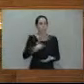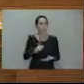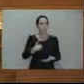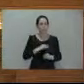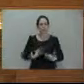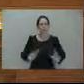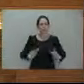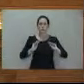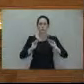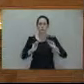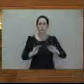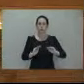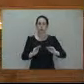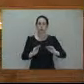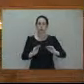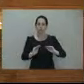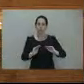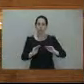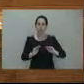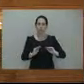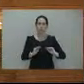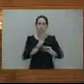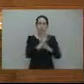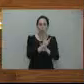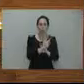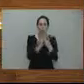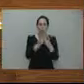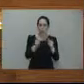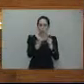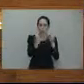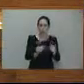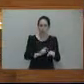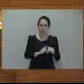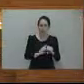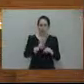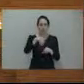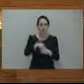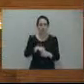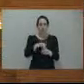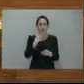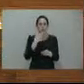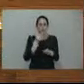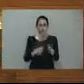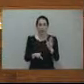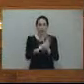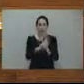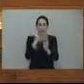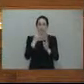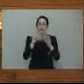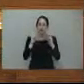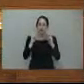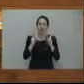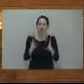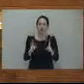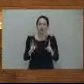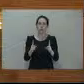económica que se confería a determinadas modalidades de juego, incluidas dentro del ámbito de la aplicación de esta ley, como es el caso, por ejemplo,